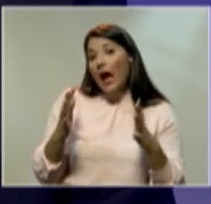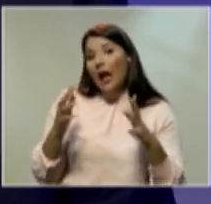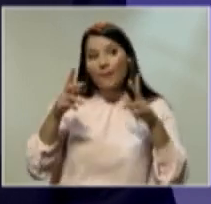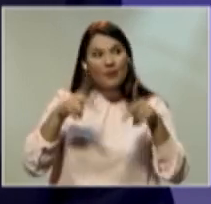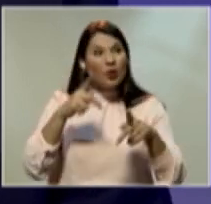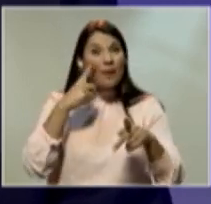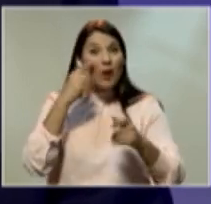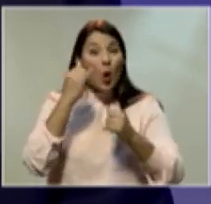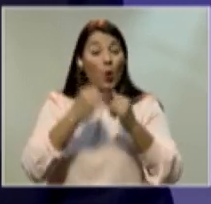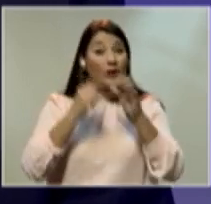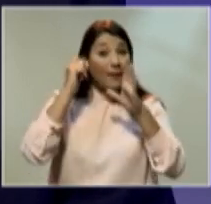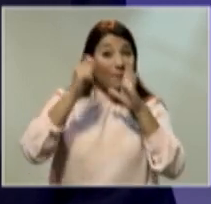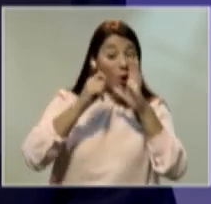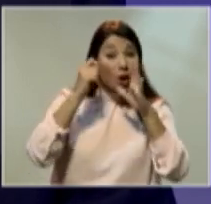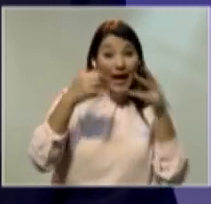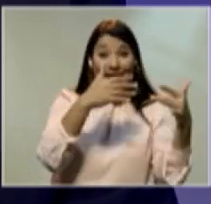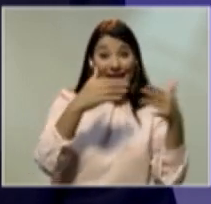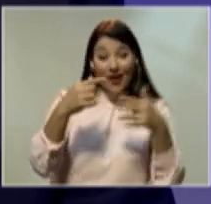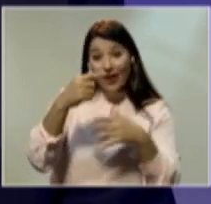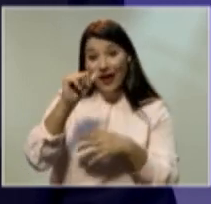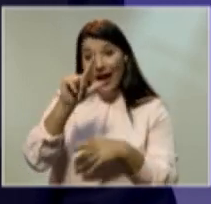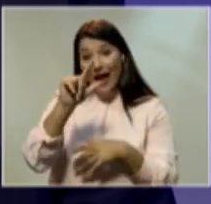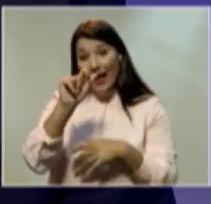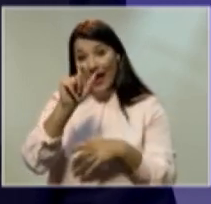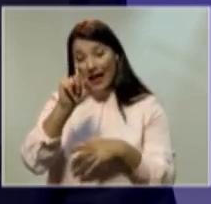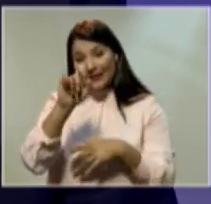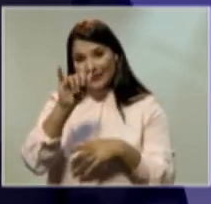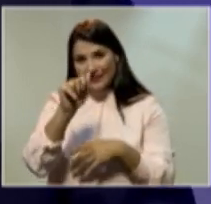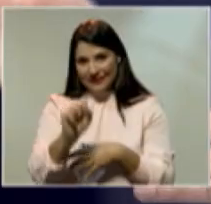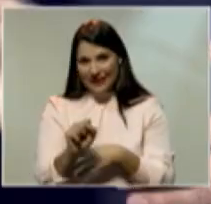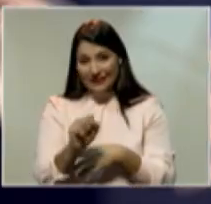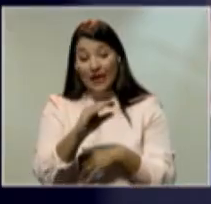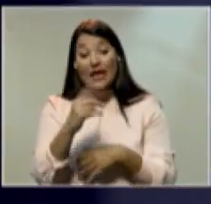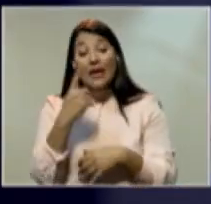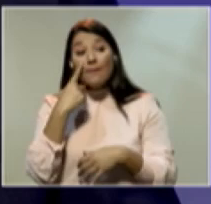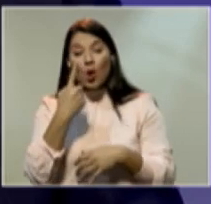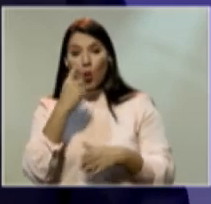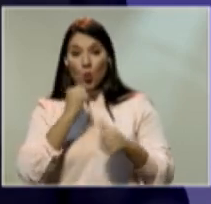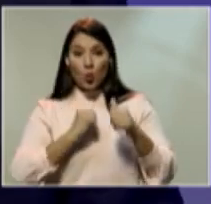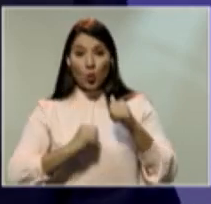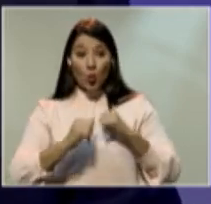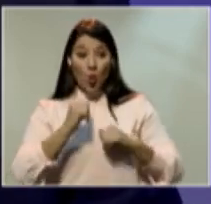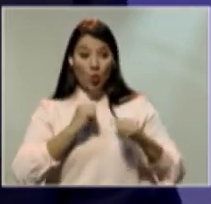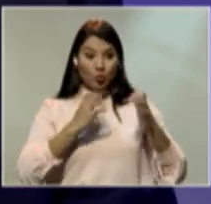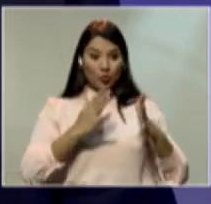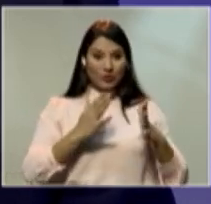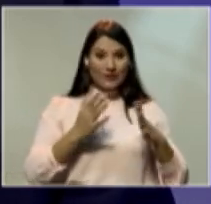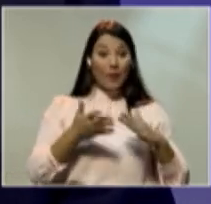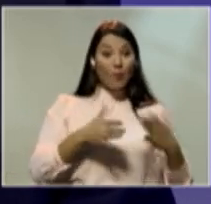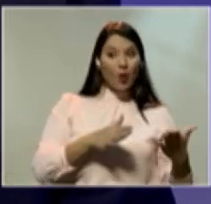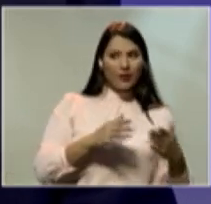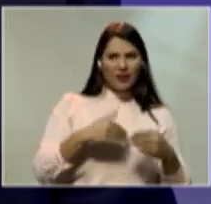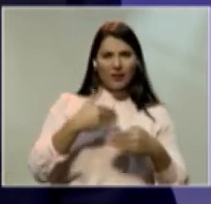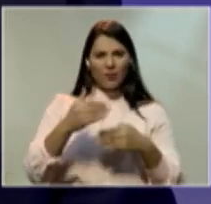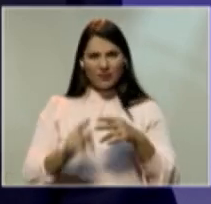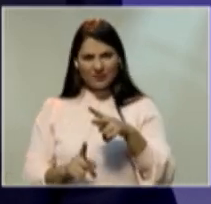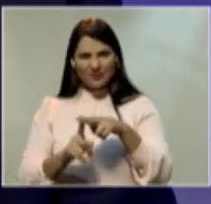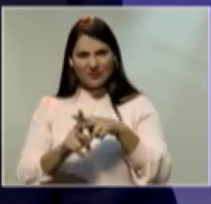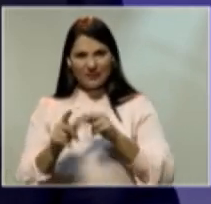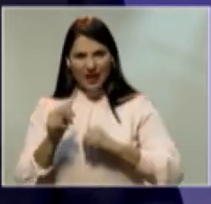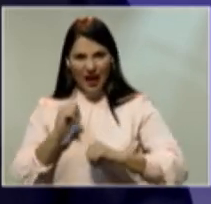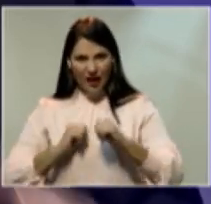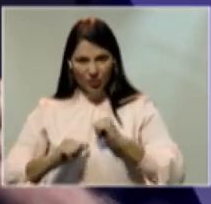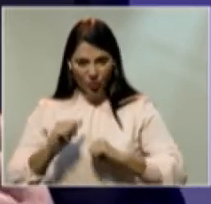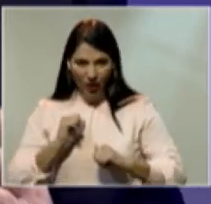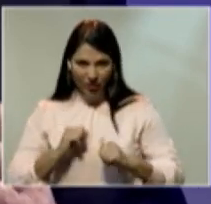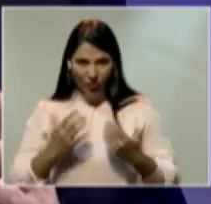de la Guerra de las Galaxias y vio a Carrie Fisher actuando después de muerta, ya lo vio, pero